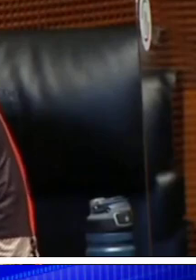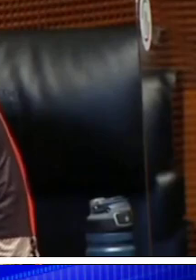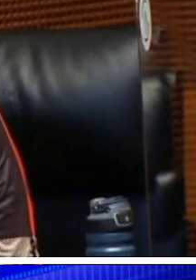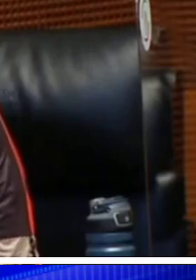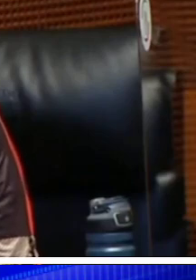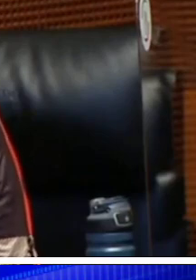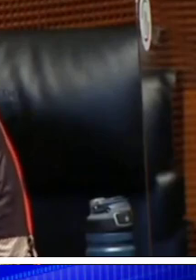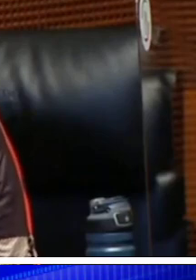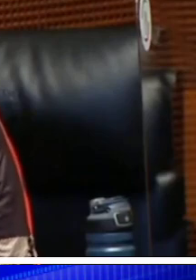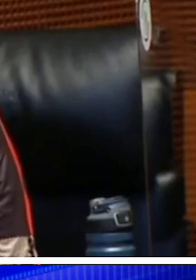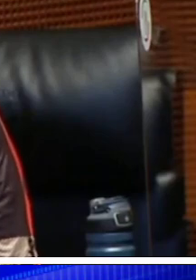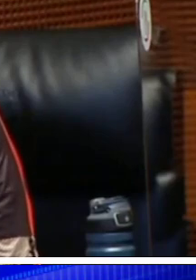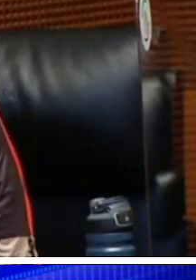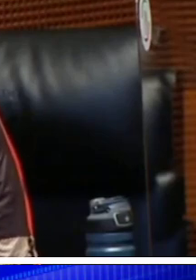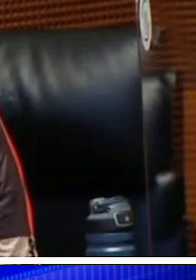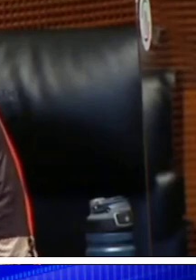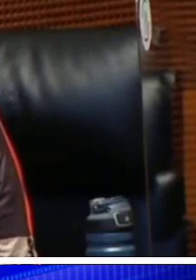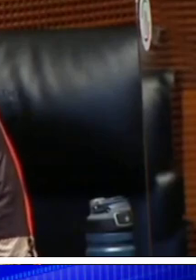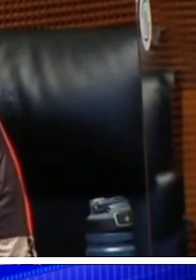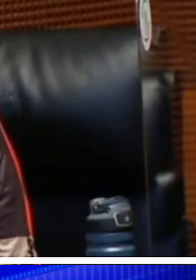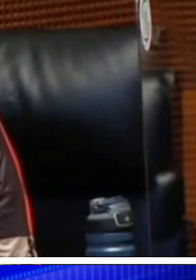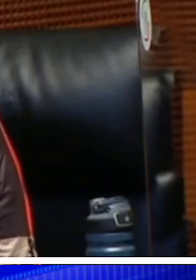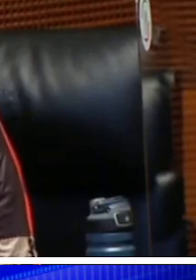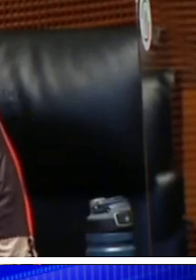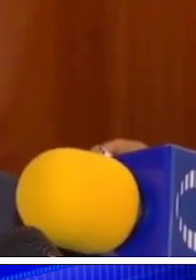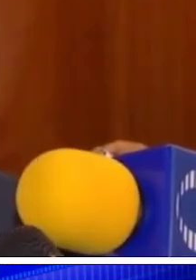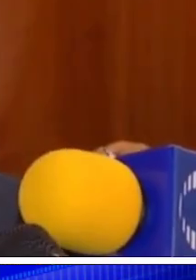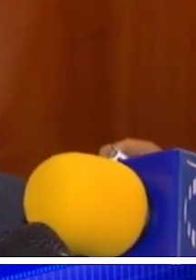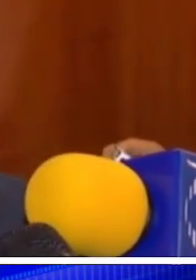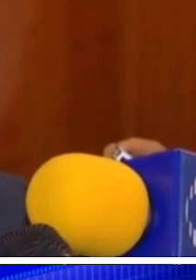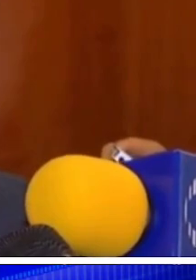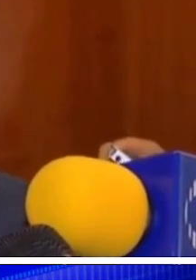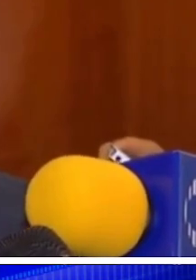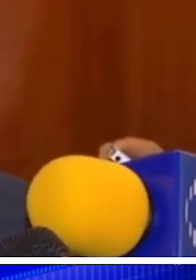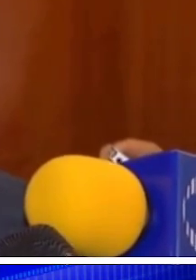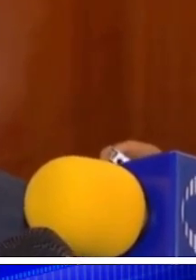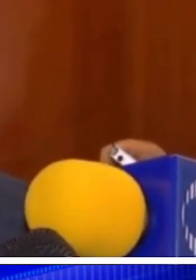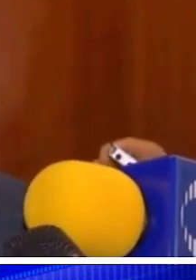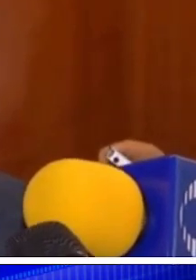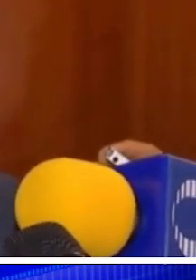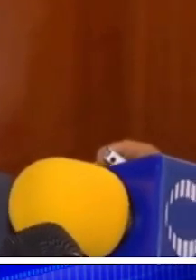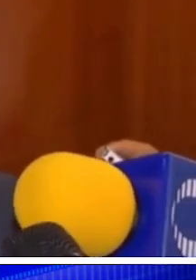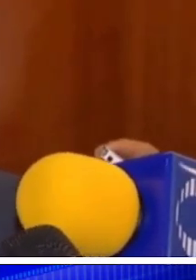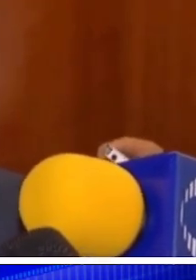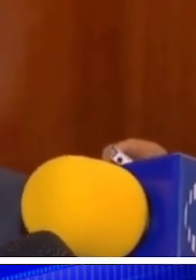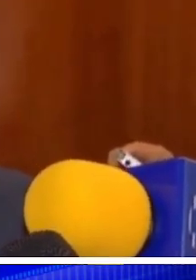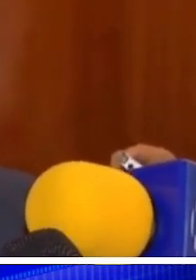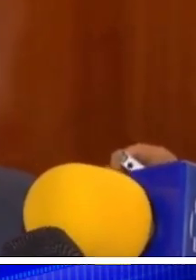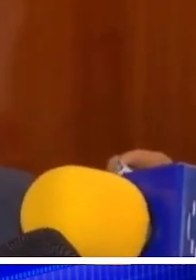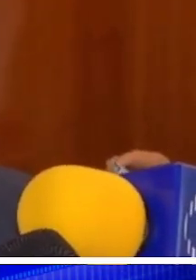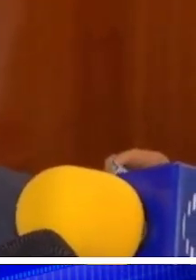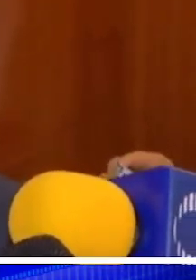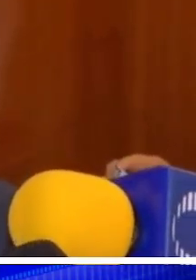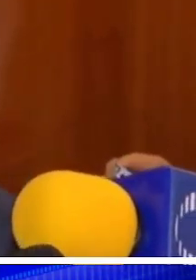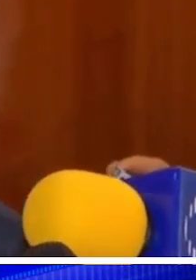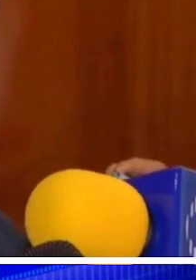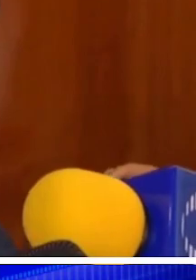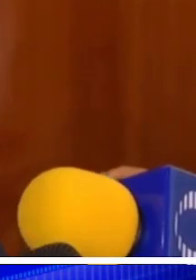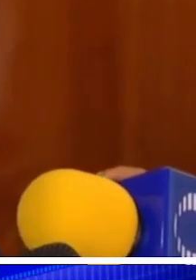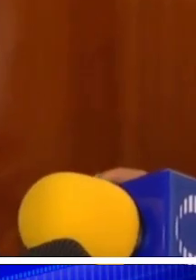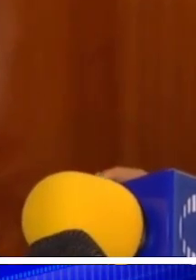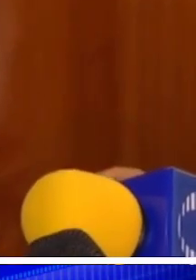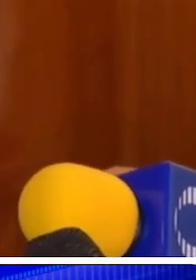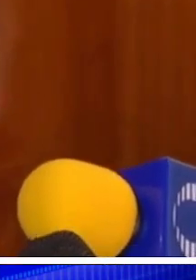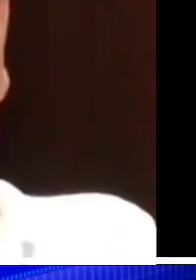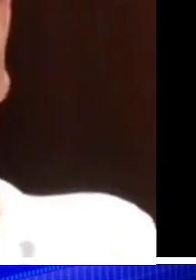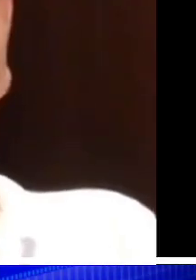pero parece ser que ahora está a punto de cruzar la línea si no es que ya la atravesó y es que se habla de este pacto con la oposición del pacto que